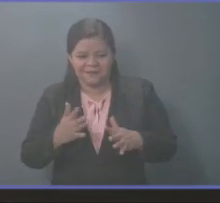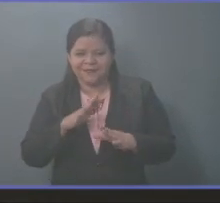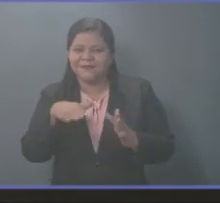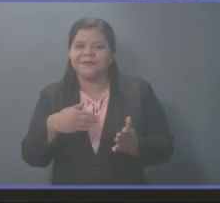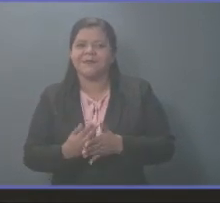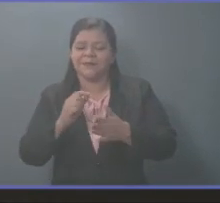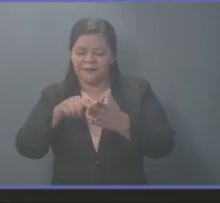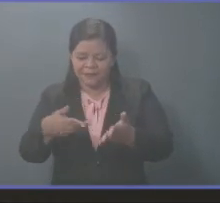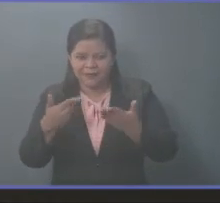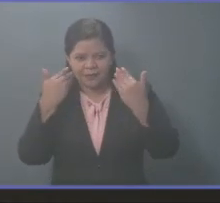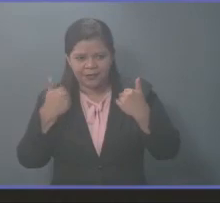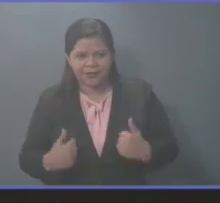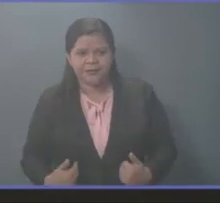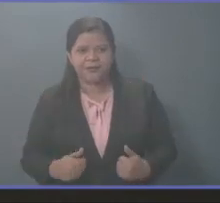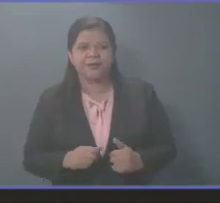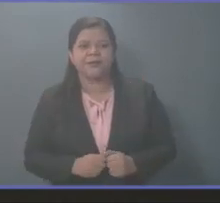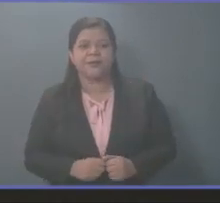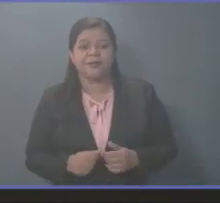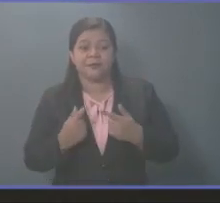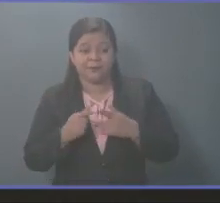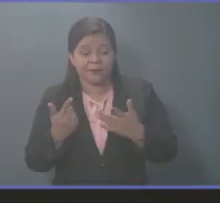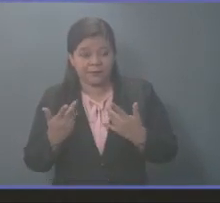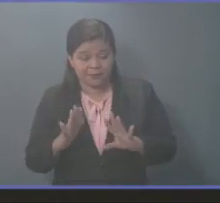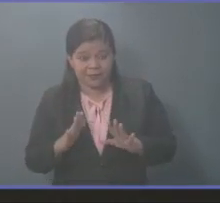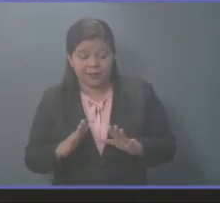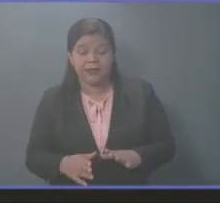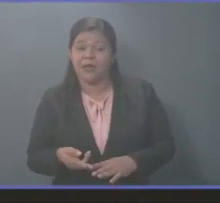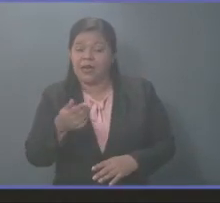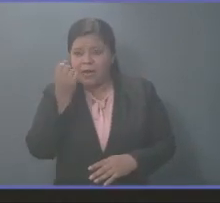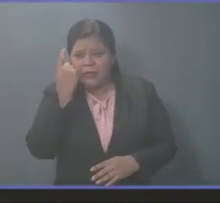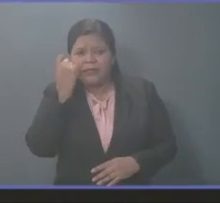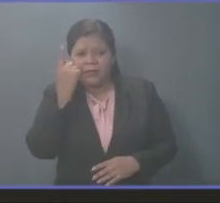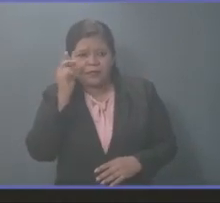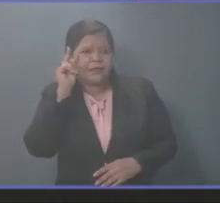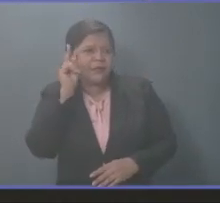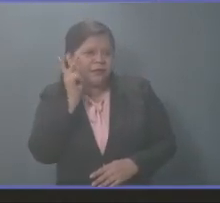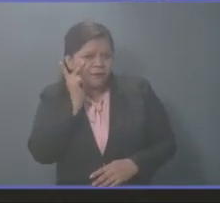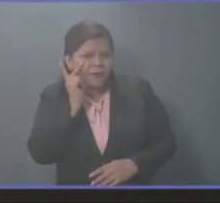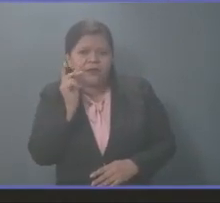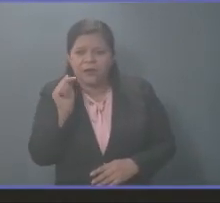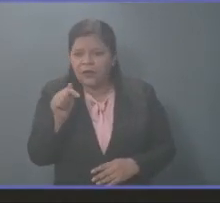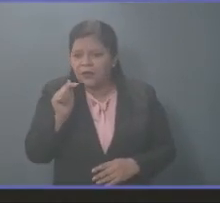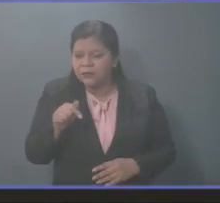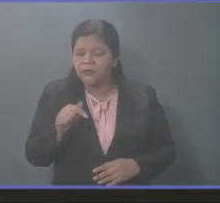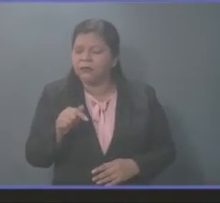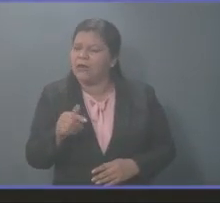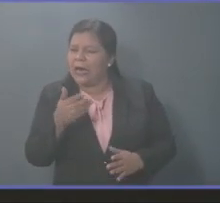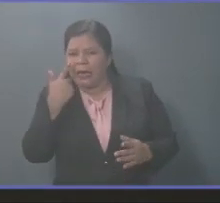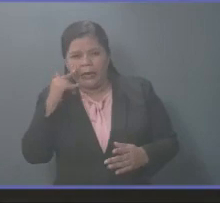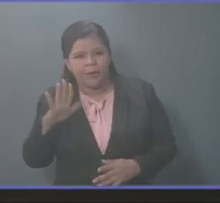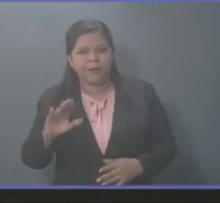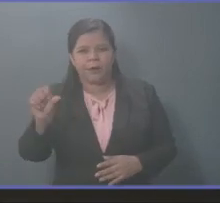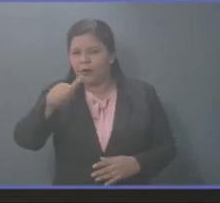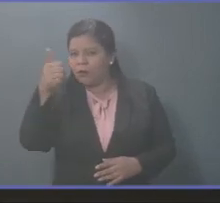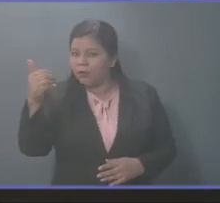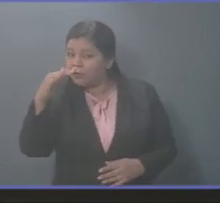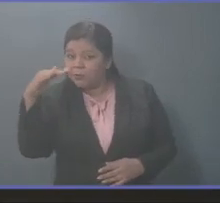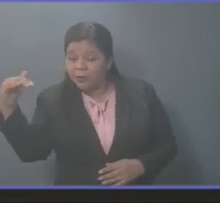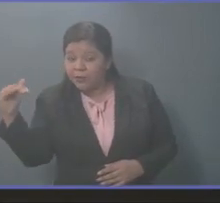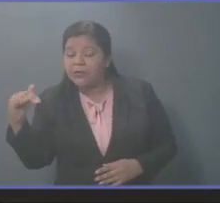los derechos humanos. Y ya entendemos el significado de eso. Y si en algún país se